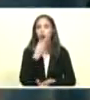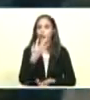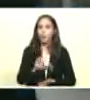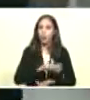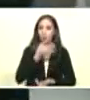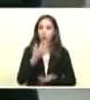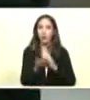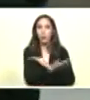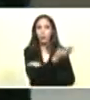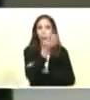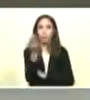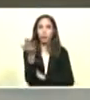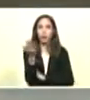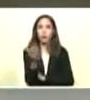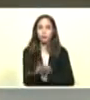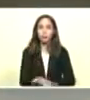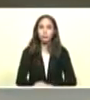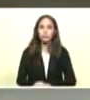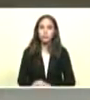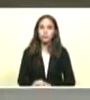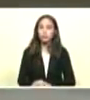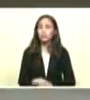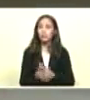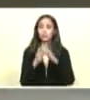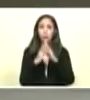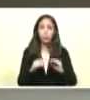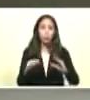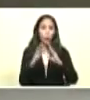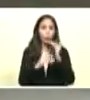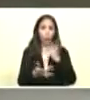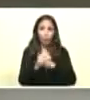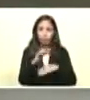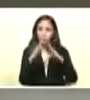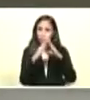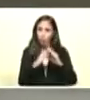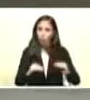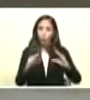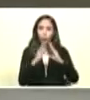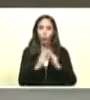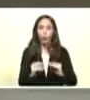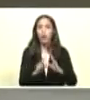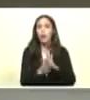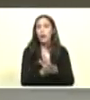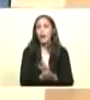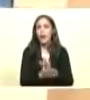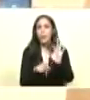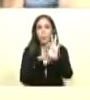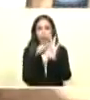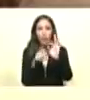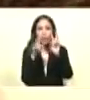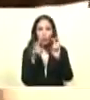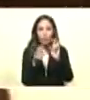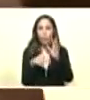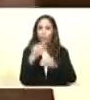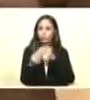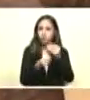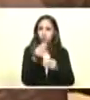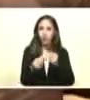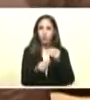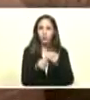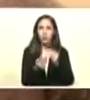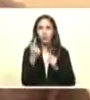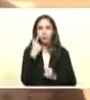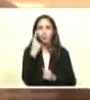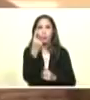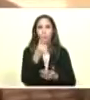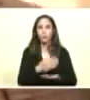Buenas tardes, Venezuela. Estamos aquí y tenemos todos los equipos necesarios para minar cualquier tipo de criptomoneda en el planeta. Equipos como ASIC,